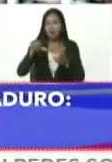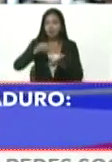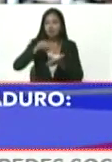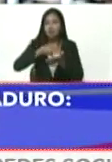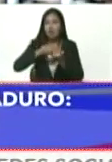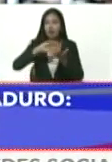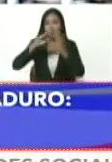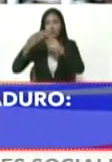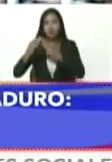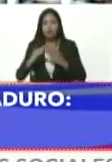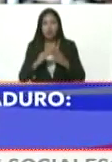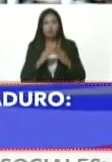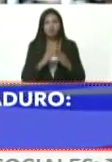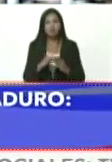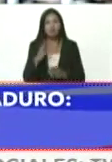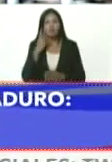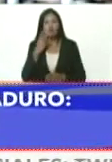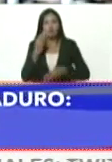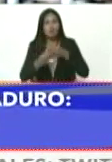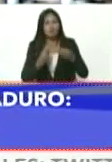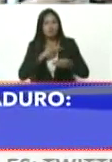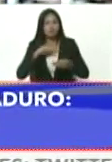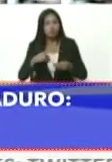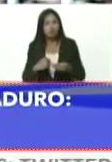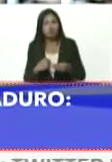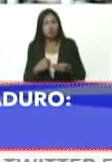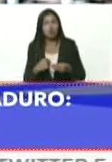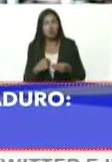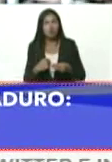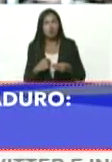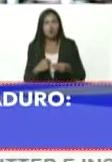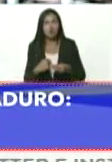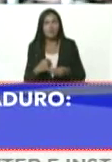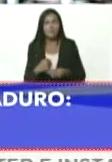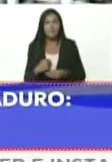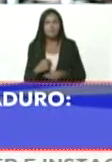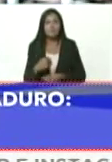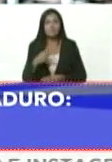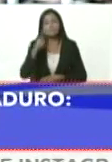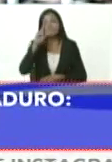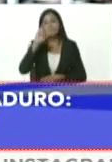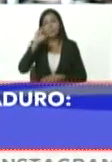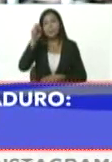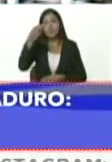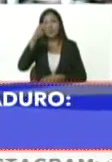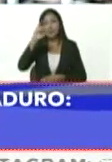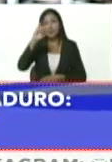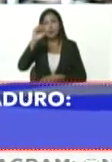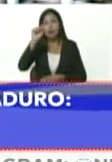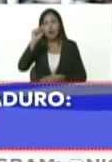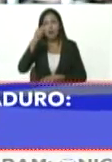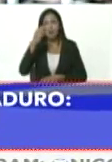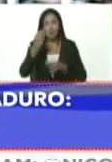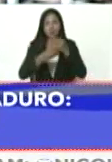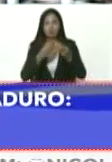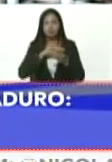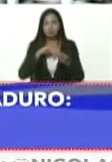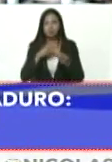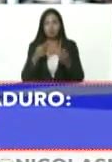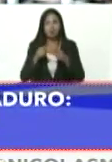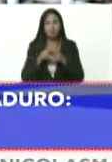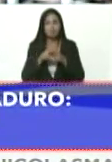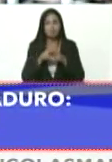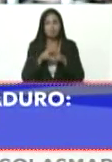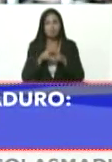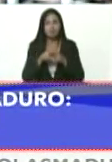hacemos para que la ciudad, para que el Vigía sea ciudad comunal? ¿Cómo hacemos?